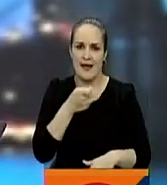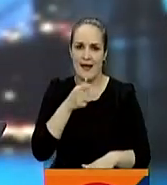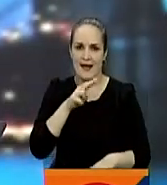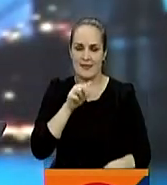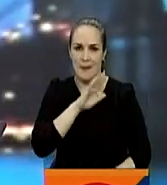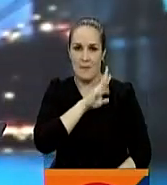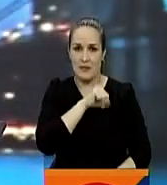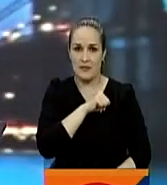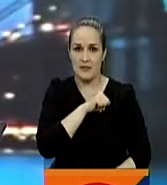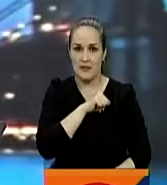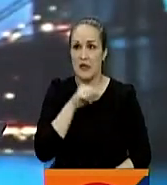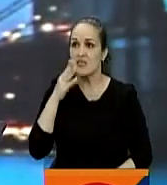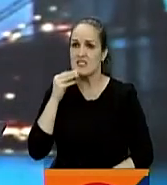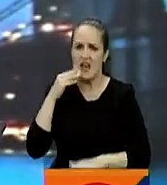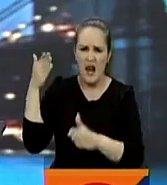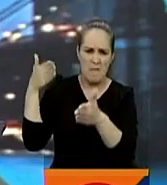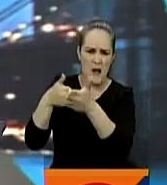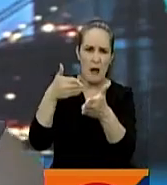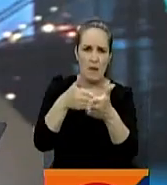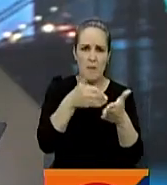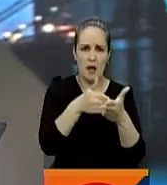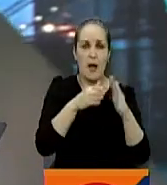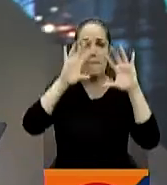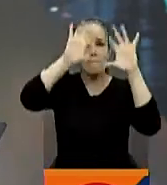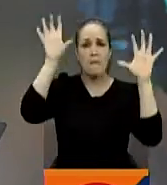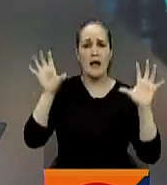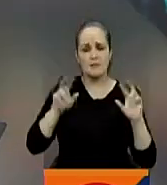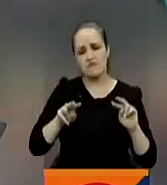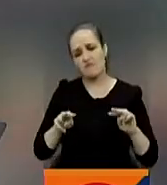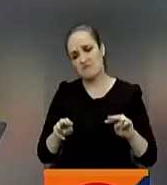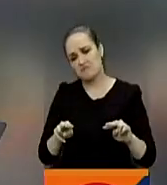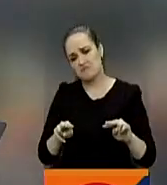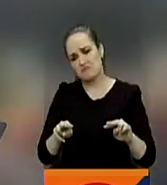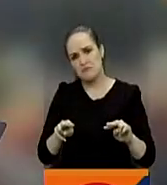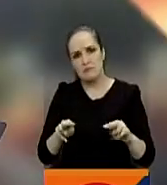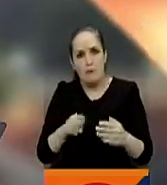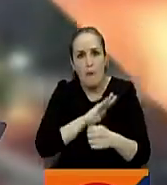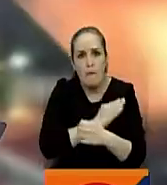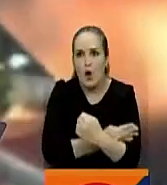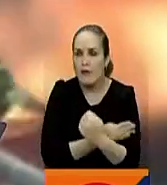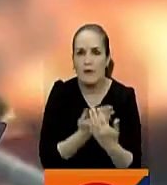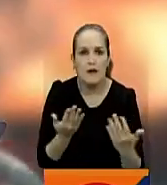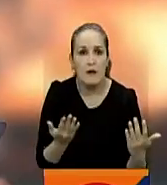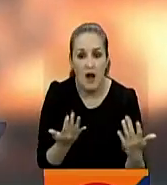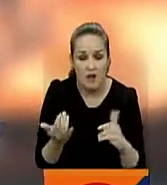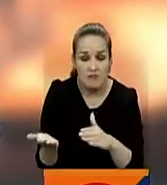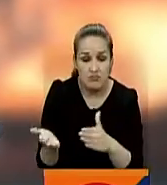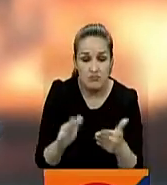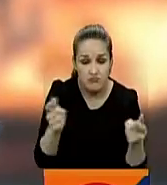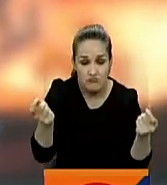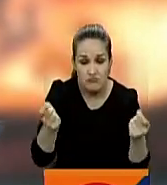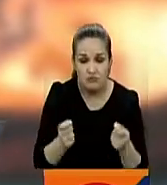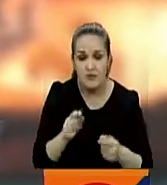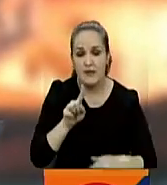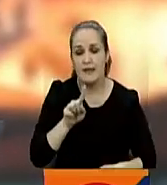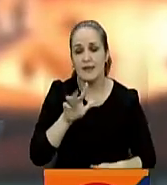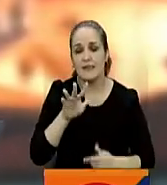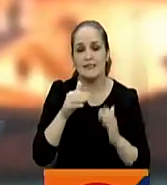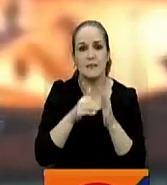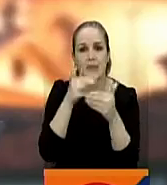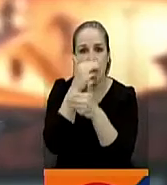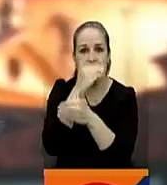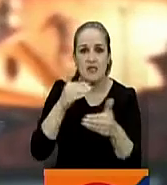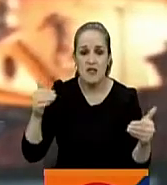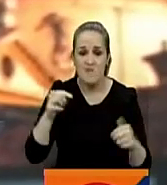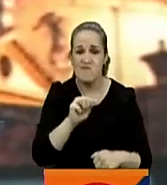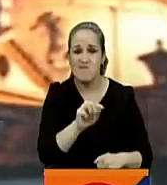de los países poderosos. En estos encarnizados ataques, según cifras oficiales, han sido masacrados cerca de 15.000 niños y